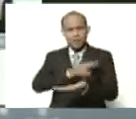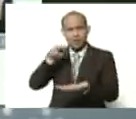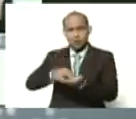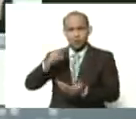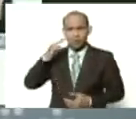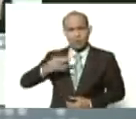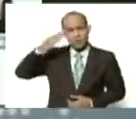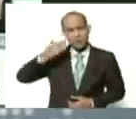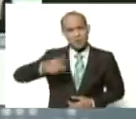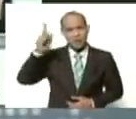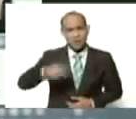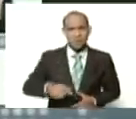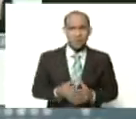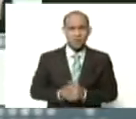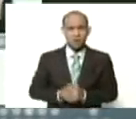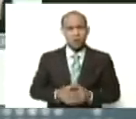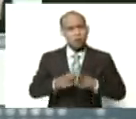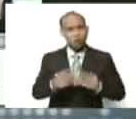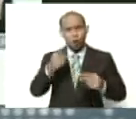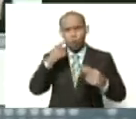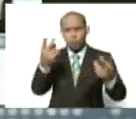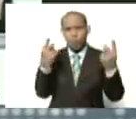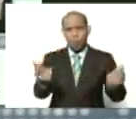Milicia Nacional Bolivariana. A tiempo.